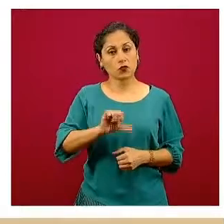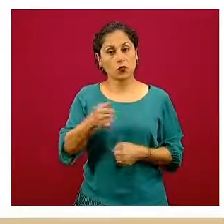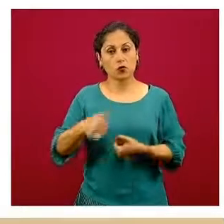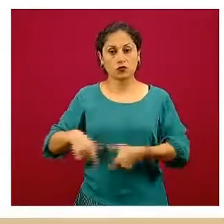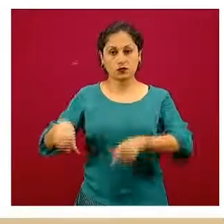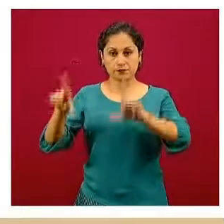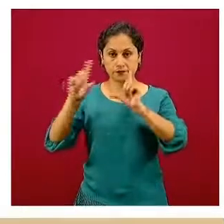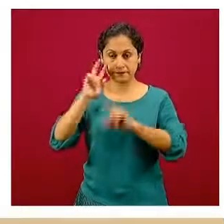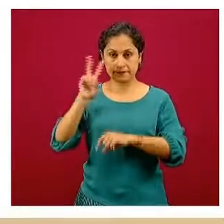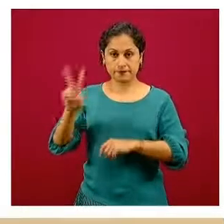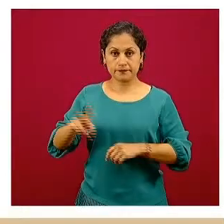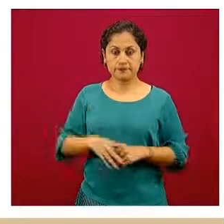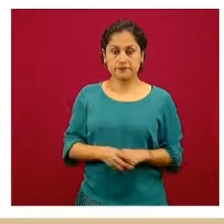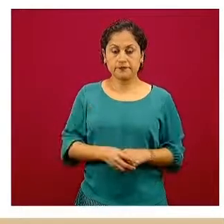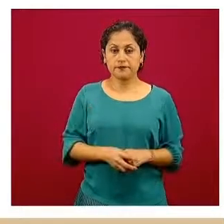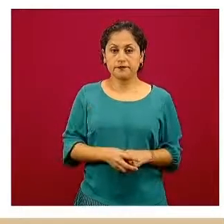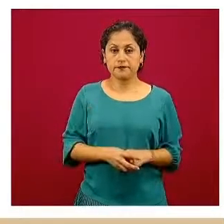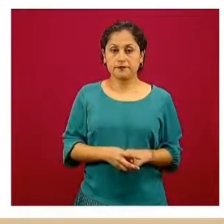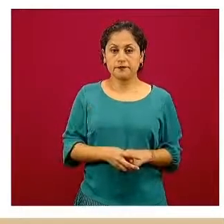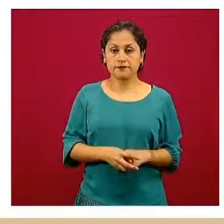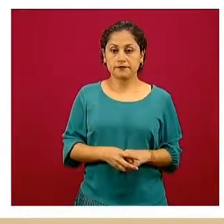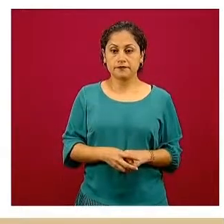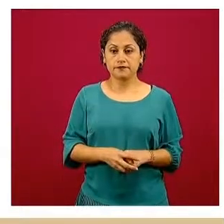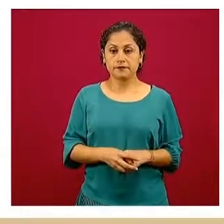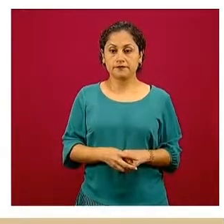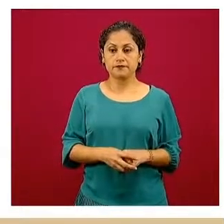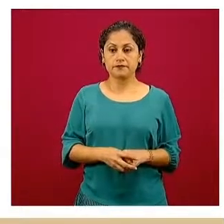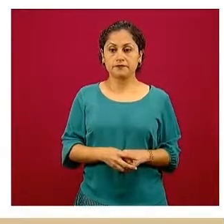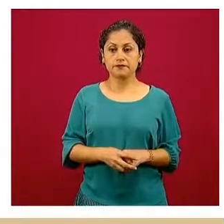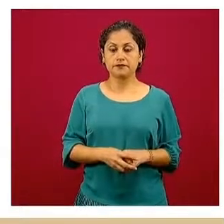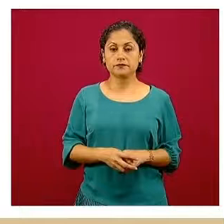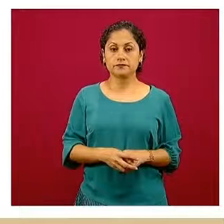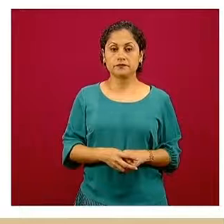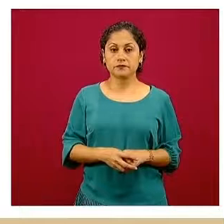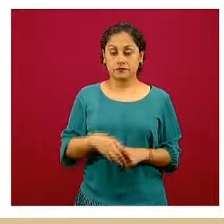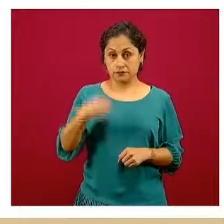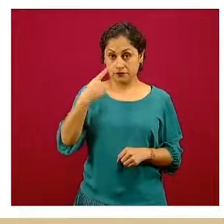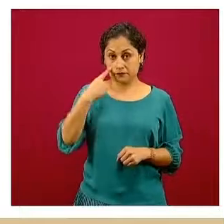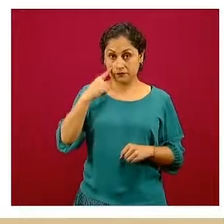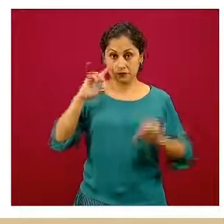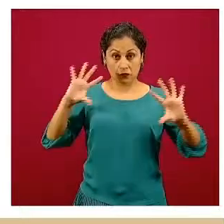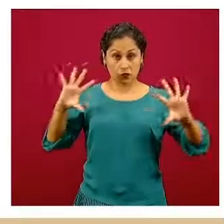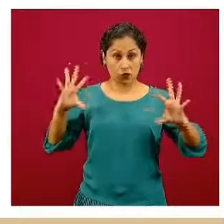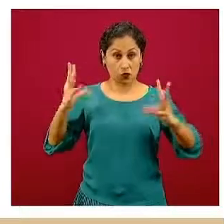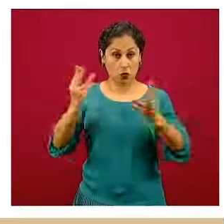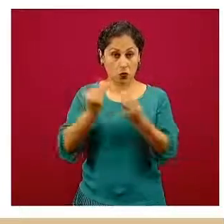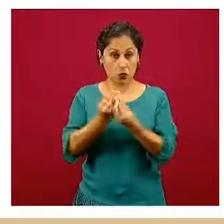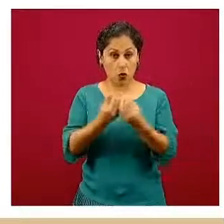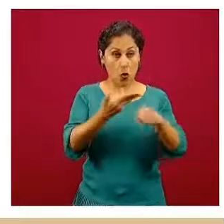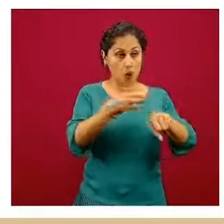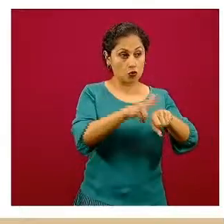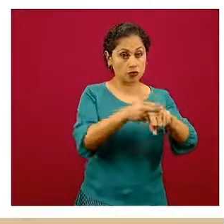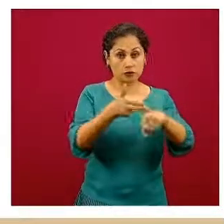siguiente diapositiva, que es donde estábamos comentando. El día de hoy vean cómo tenemos un